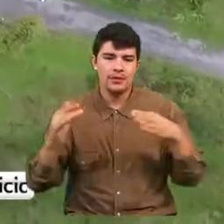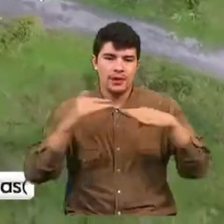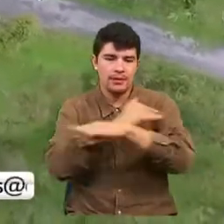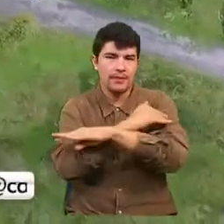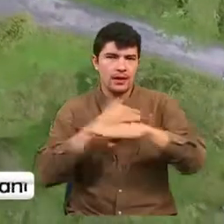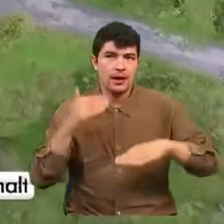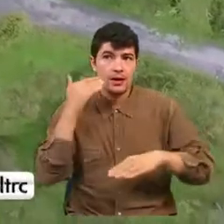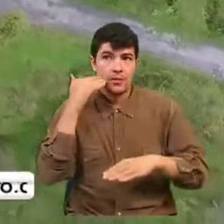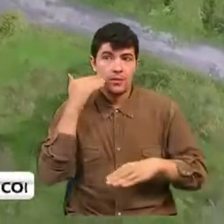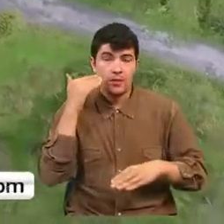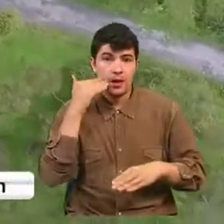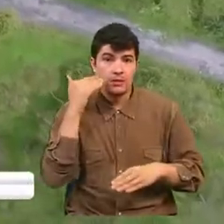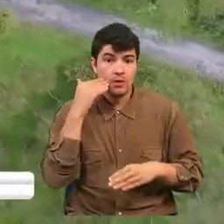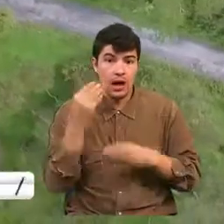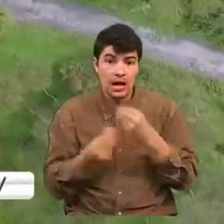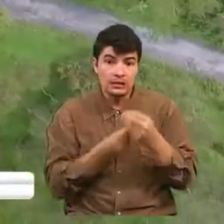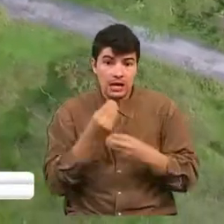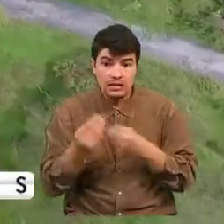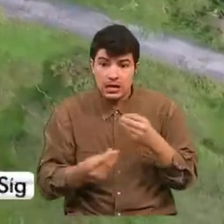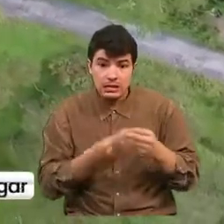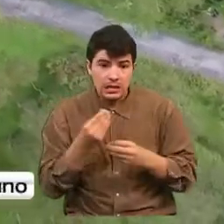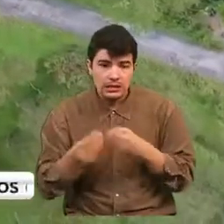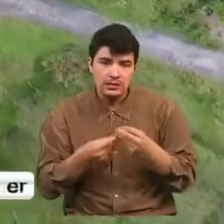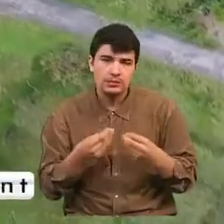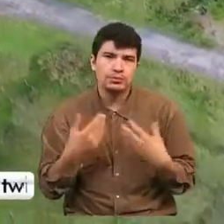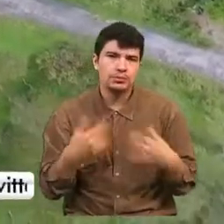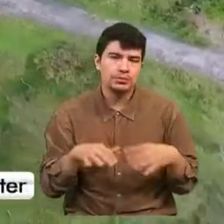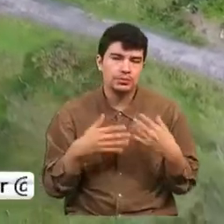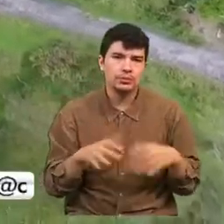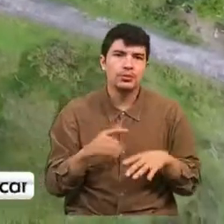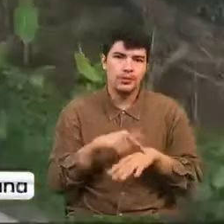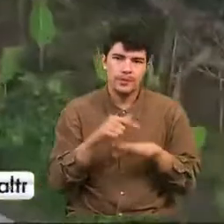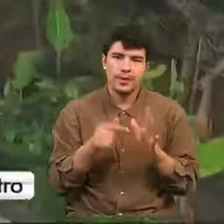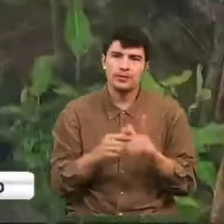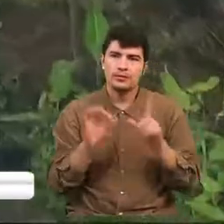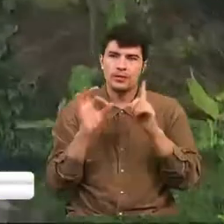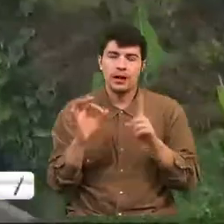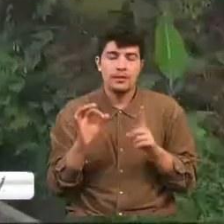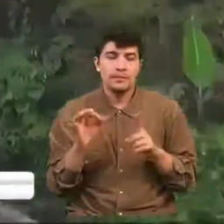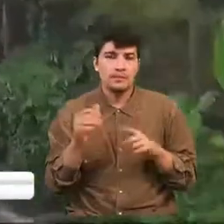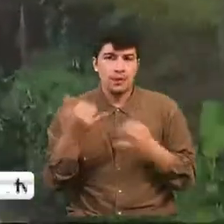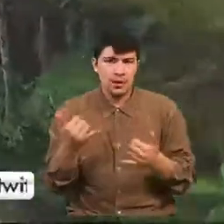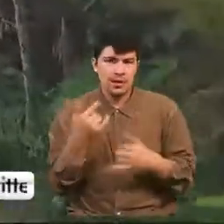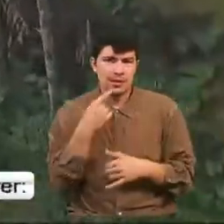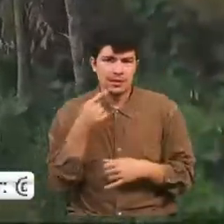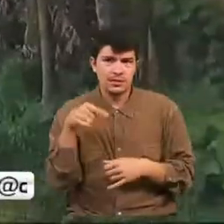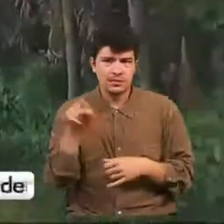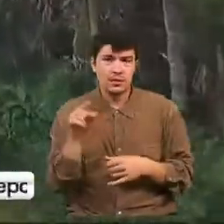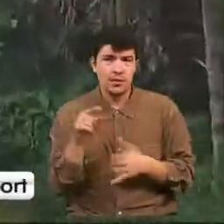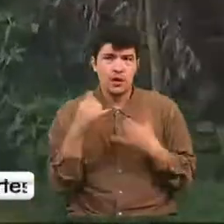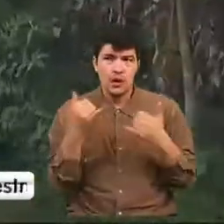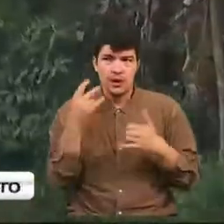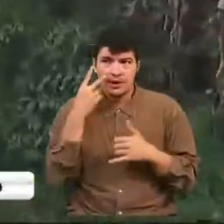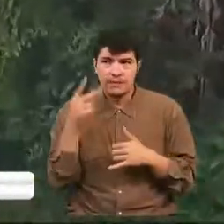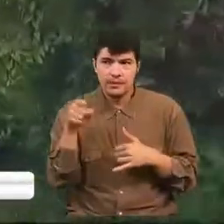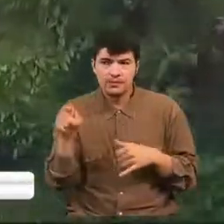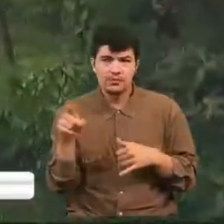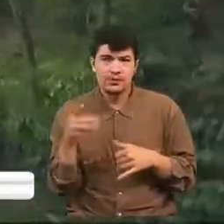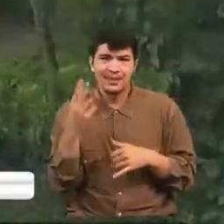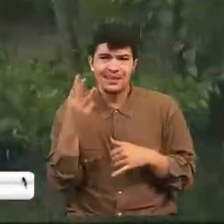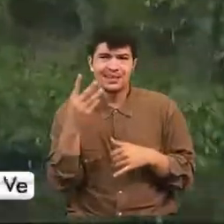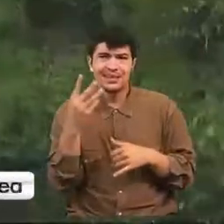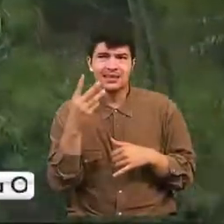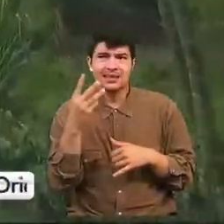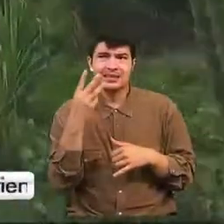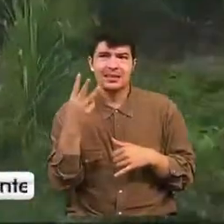se da cuenta que lo que le falta por hacer es mucho más de lo que acaba de entregar. Hoy, como lo decía Jimer, Nosotros vemos, hoy está deteriorada los tres primeros